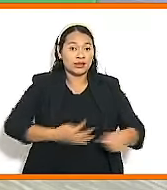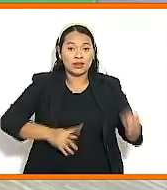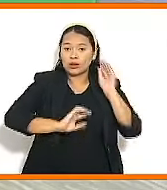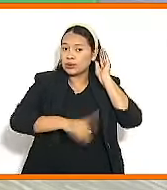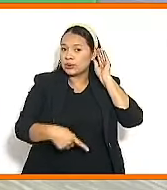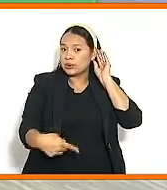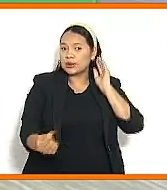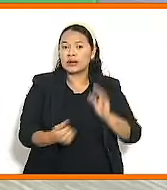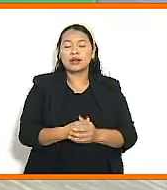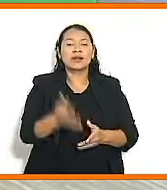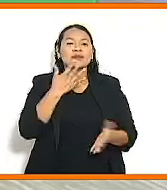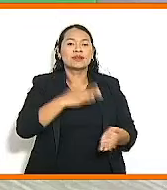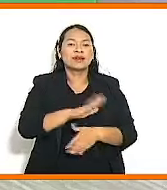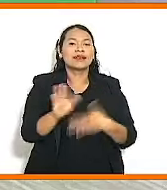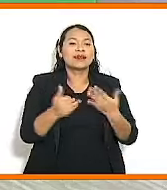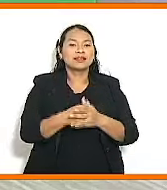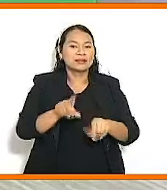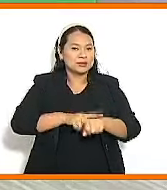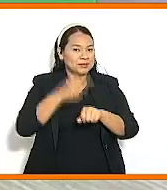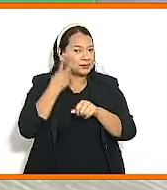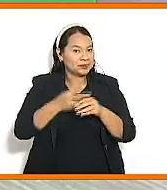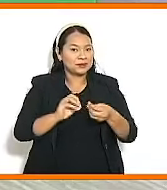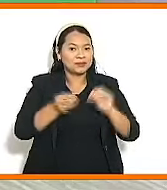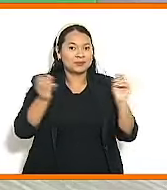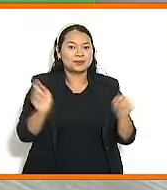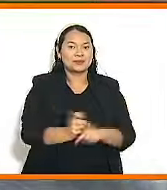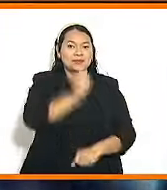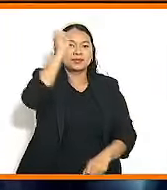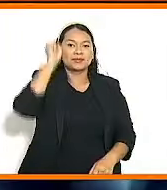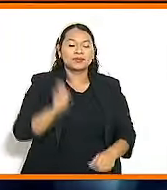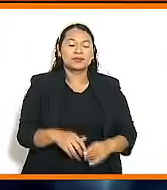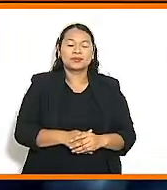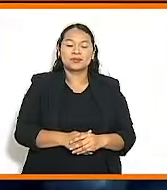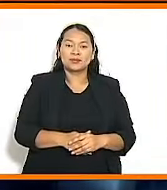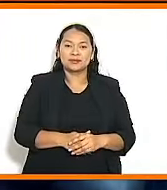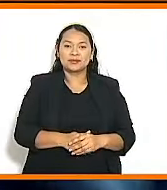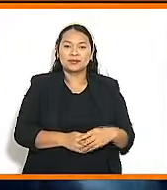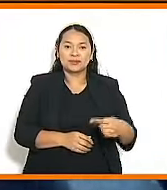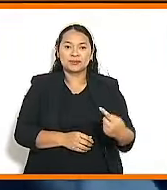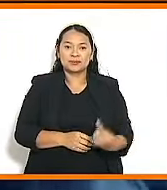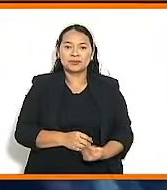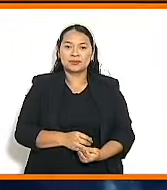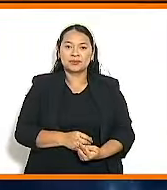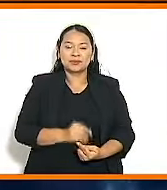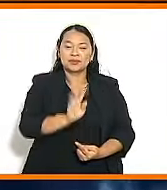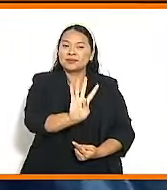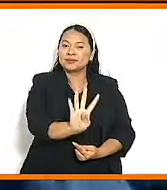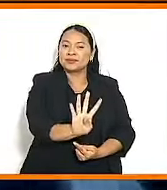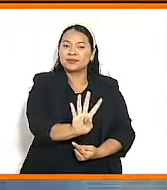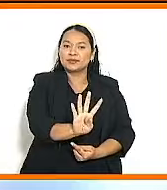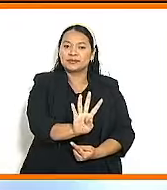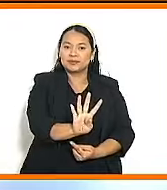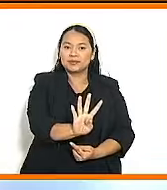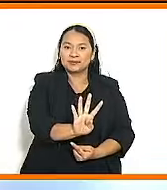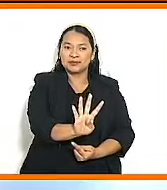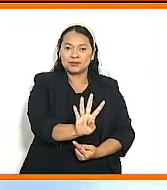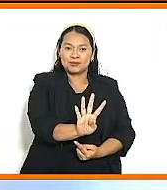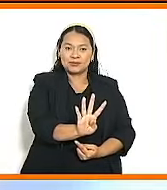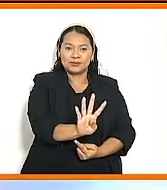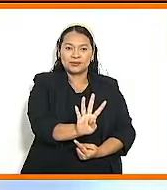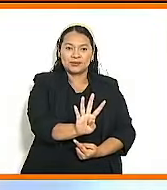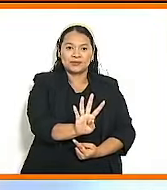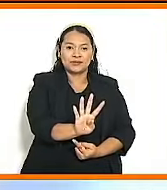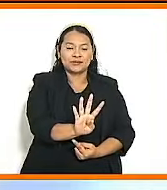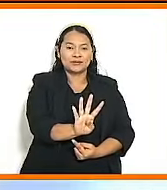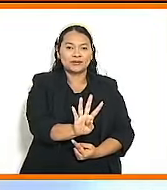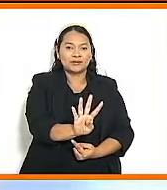suerte porque vamos a conocer el primer dígito favorecido y este es el 4. Si sos jugador de la línea del 4,